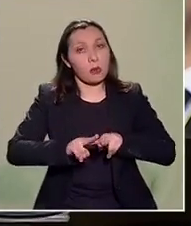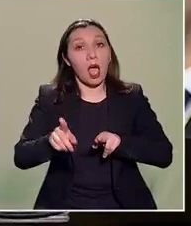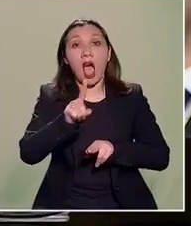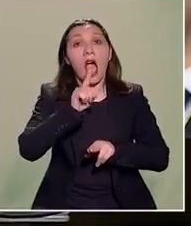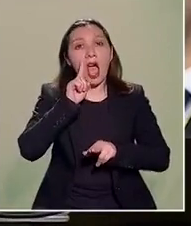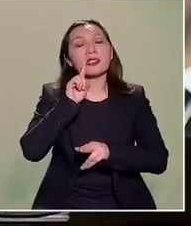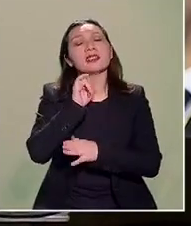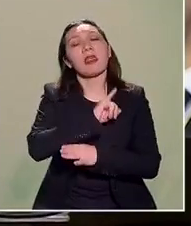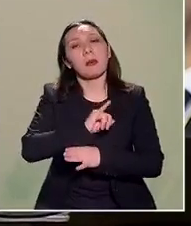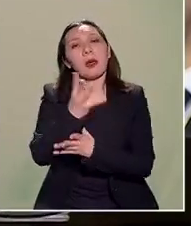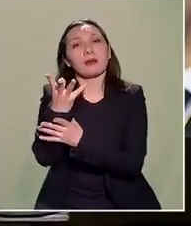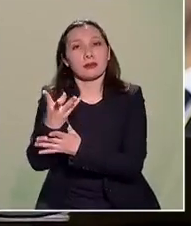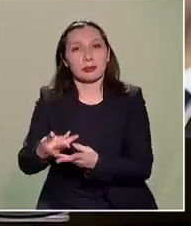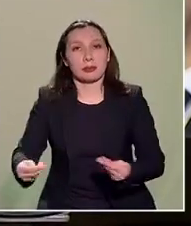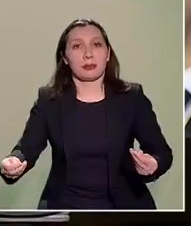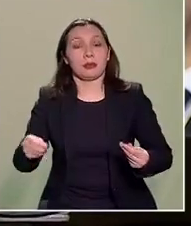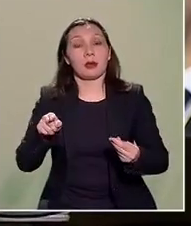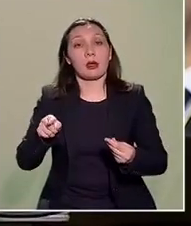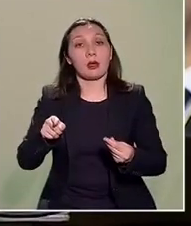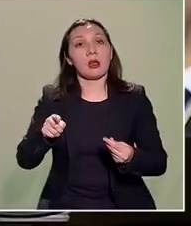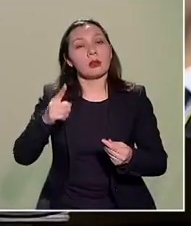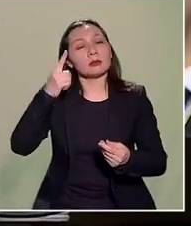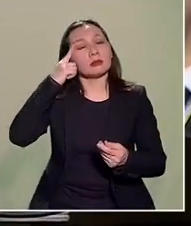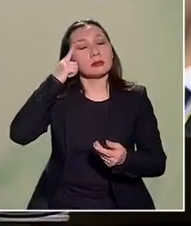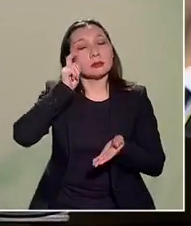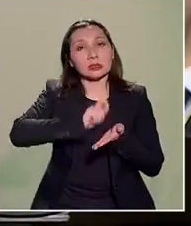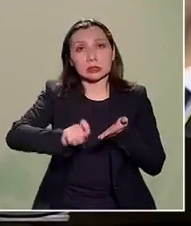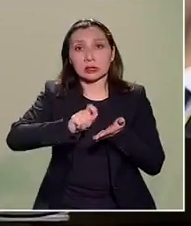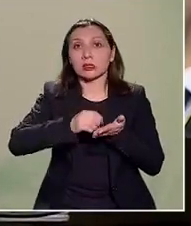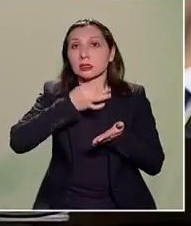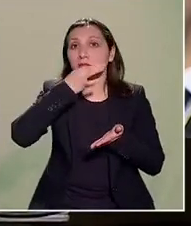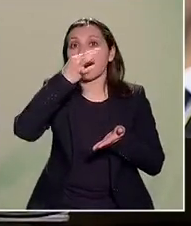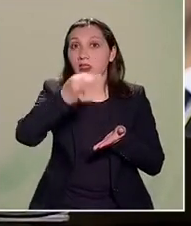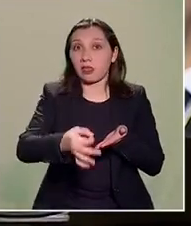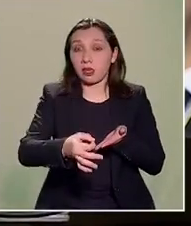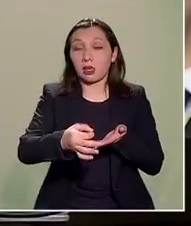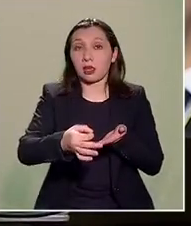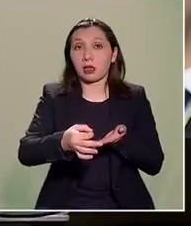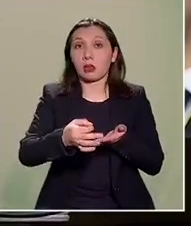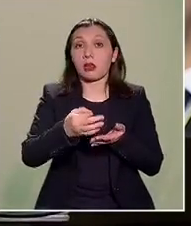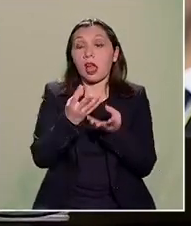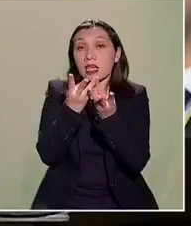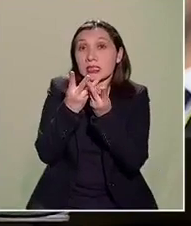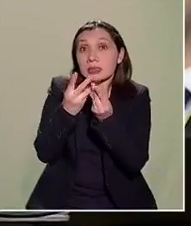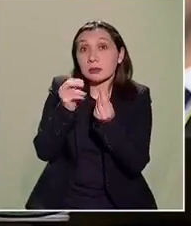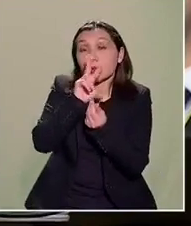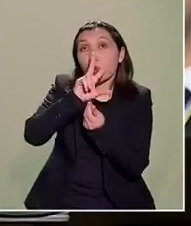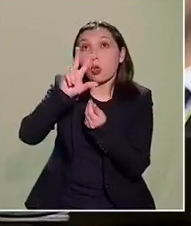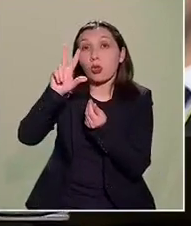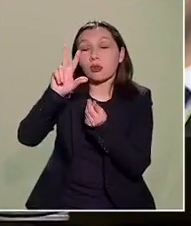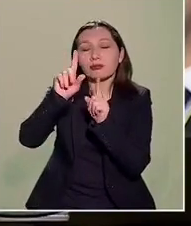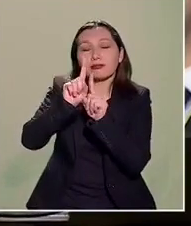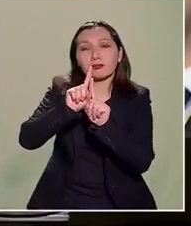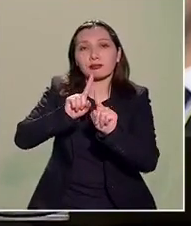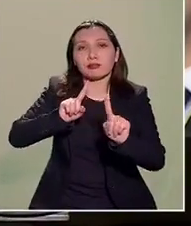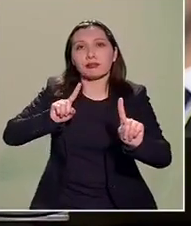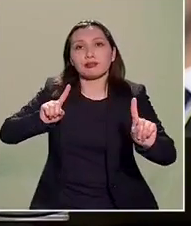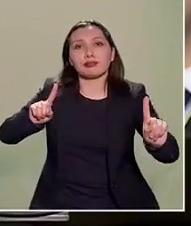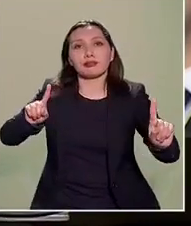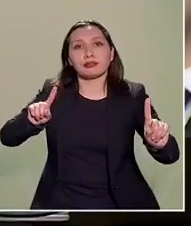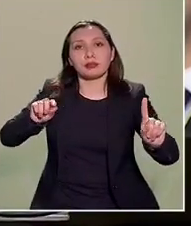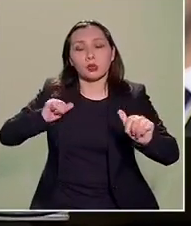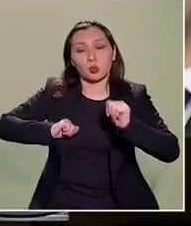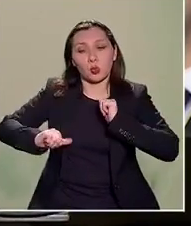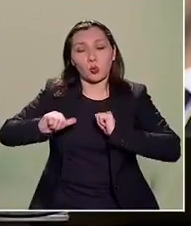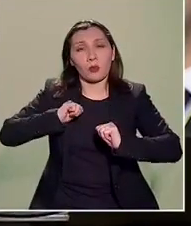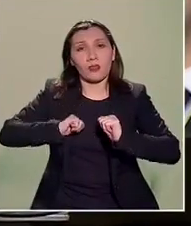así superada una pluma inspirada dijo que su espíritu se apartó de su propio